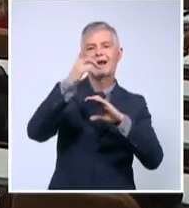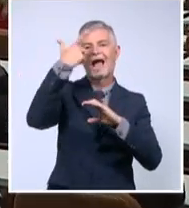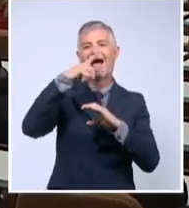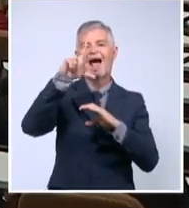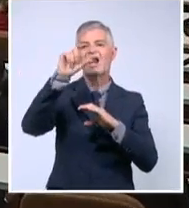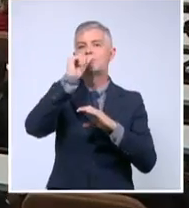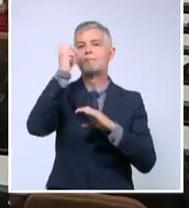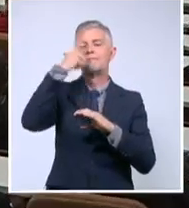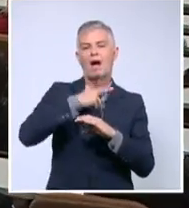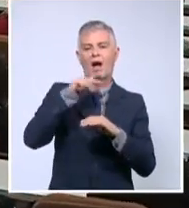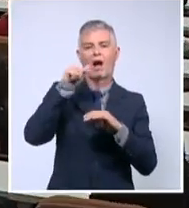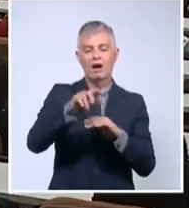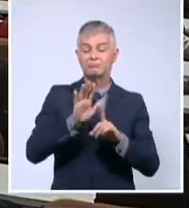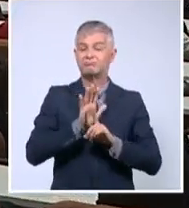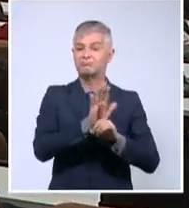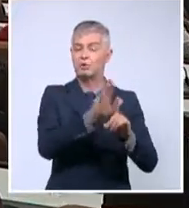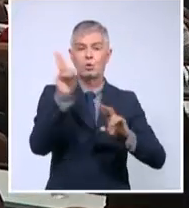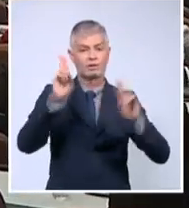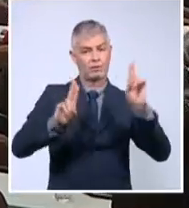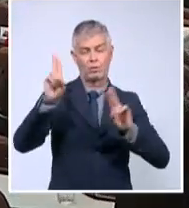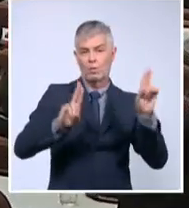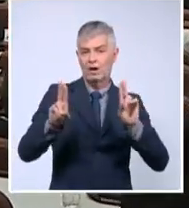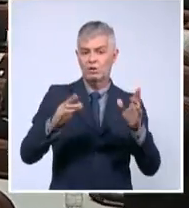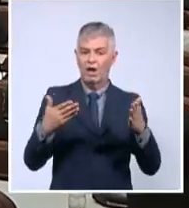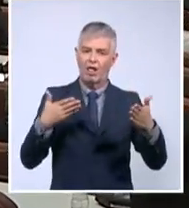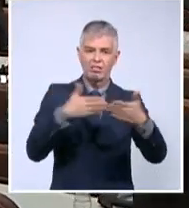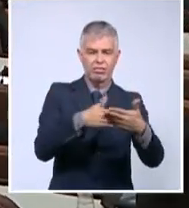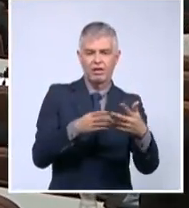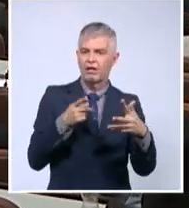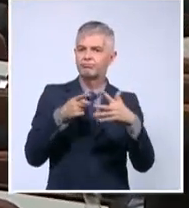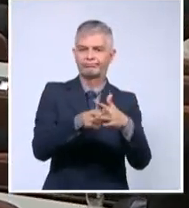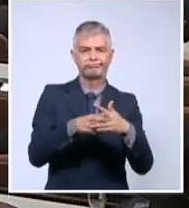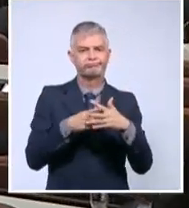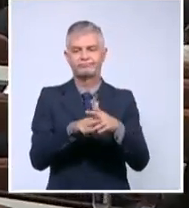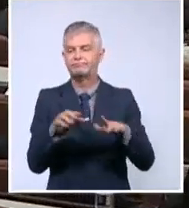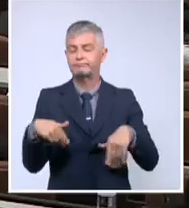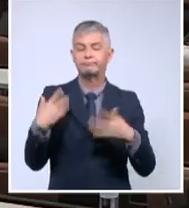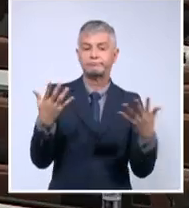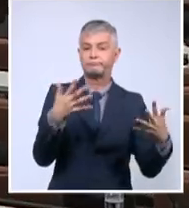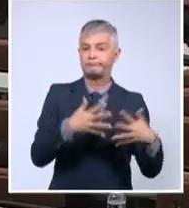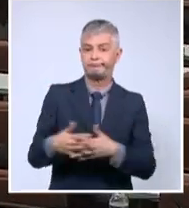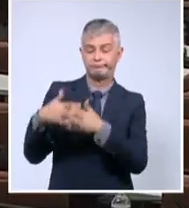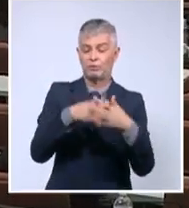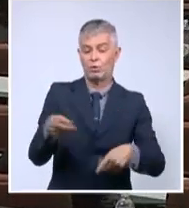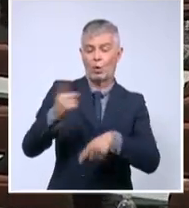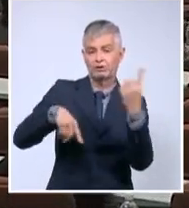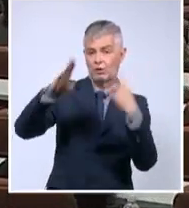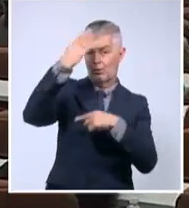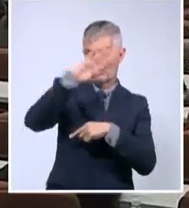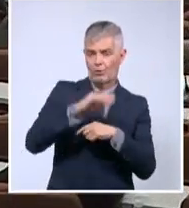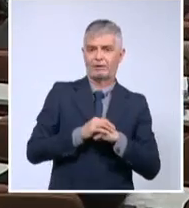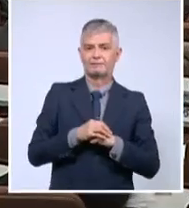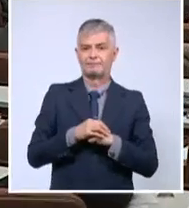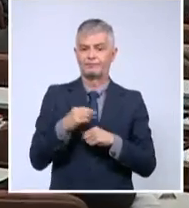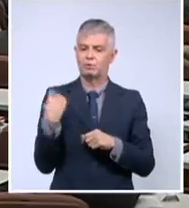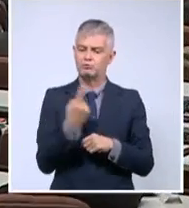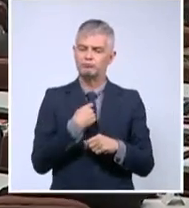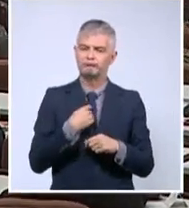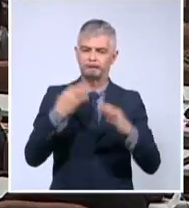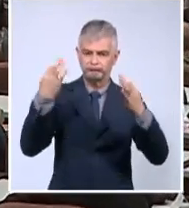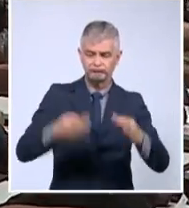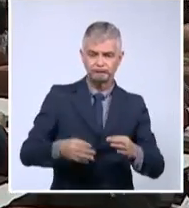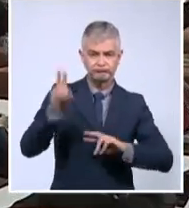conducta injerencista del imperialismo en el hemisferio y a los intentos de reimponer la doctrina Monroe, a la vez que reafirmamos el respaldo a